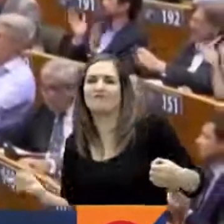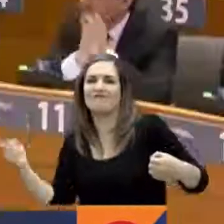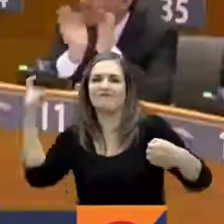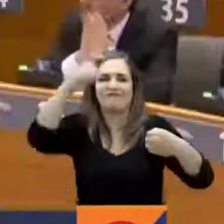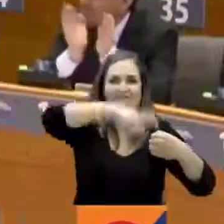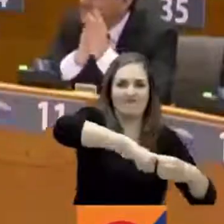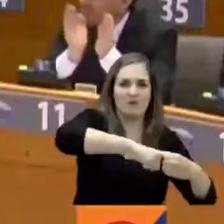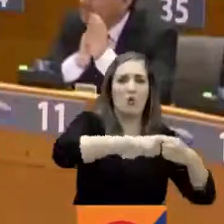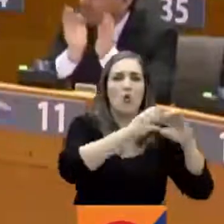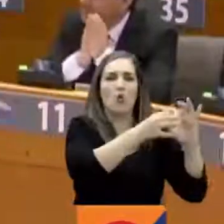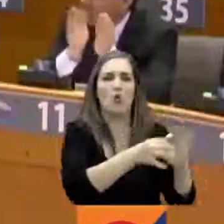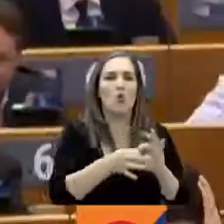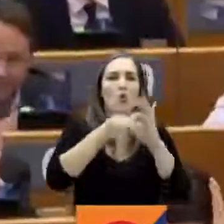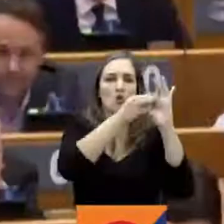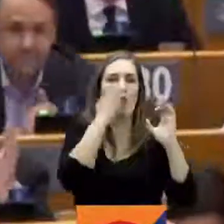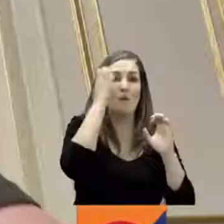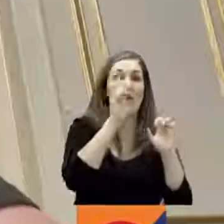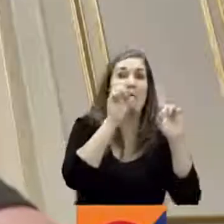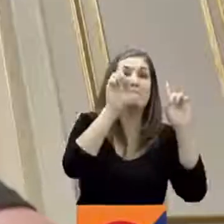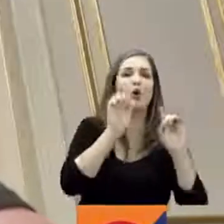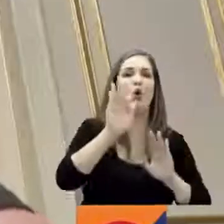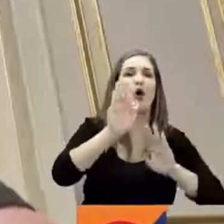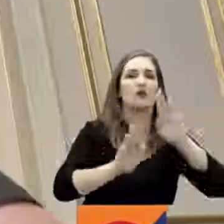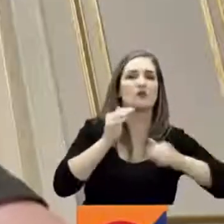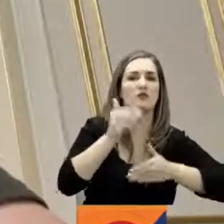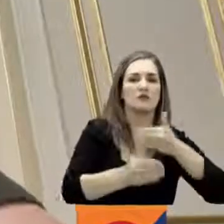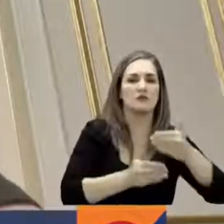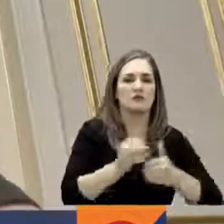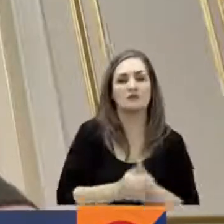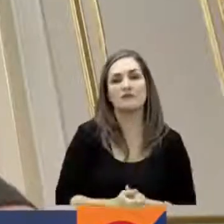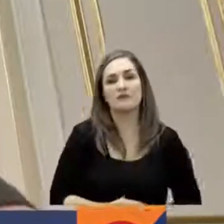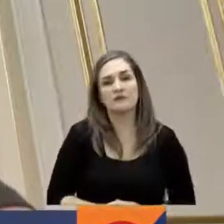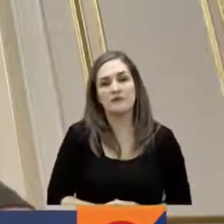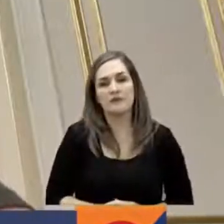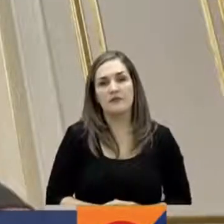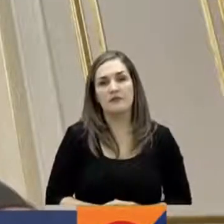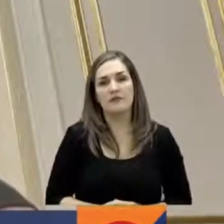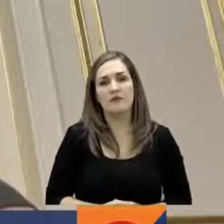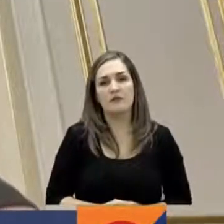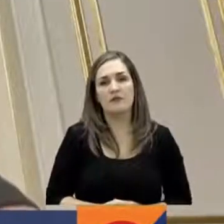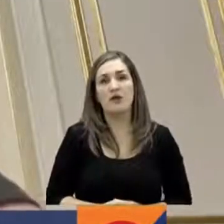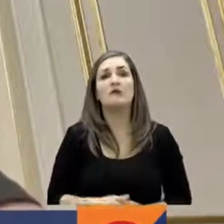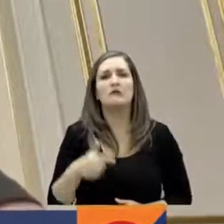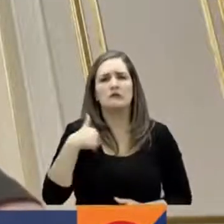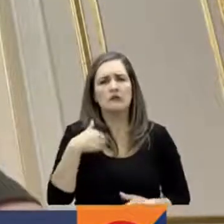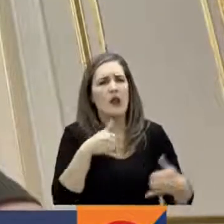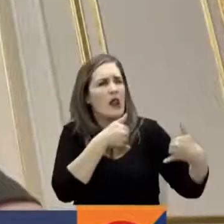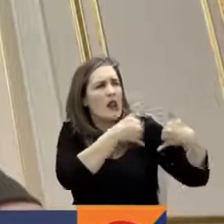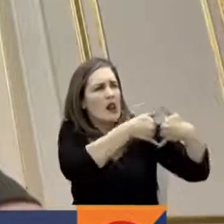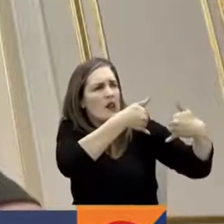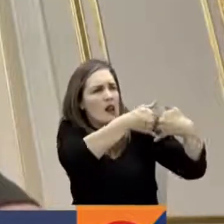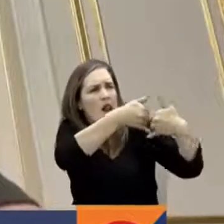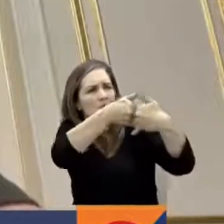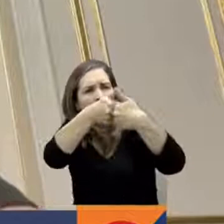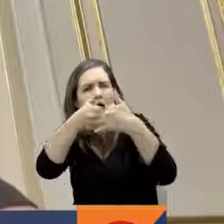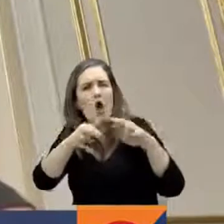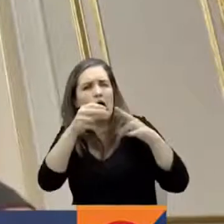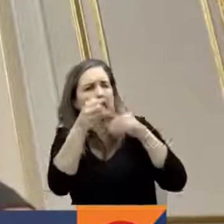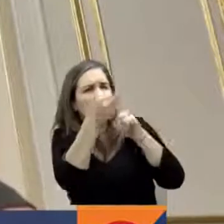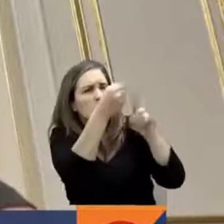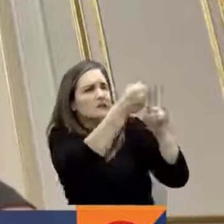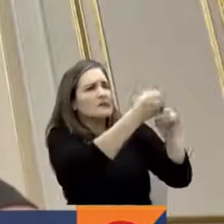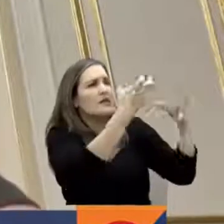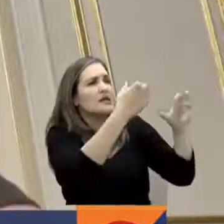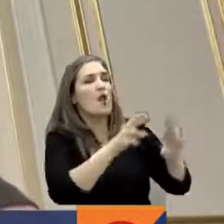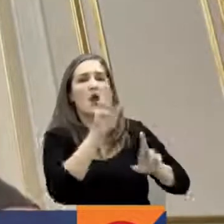Unión Europea llega a ser tan determinante. He tenido una maratón telefónica para una decisión positiva sobre la